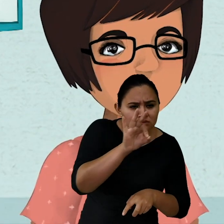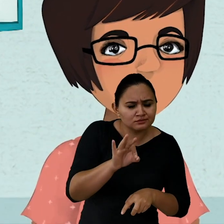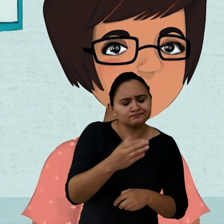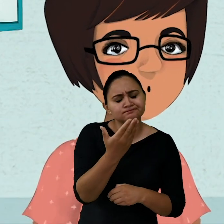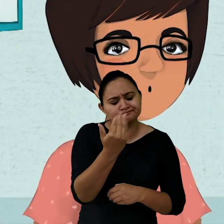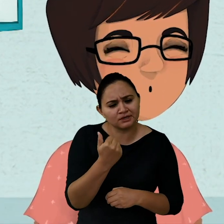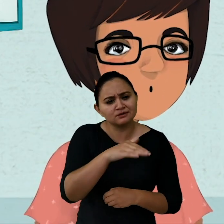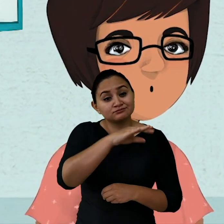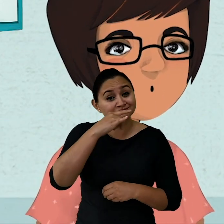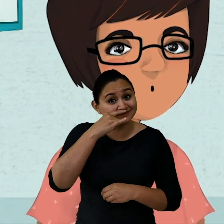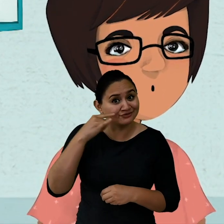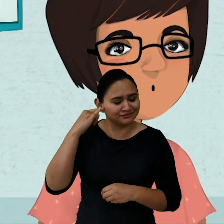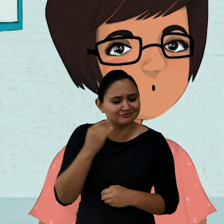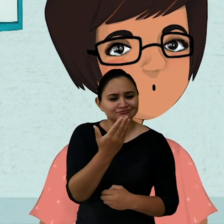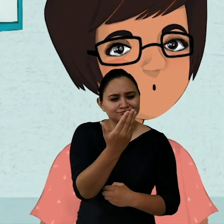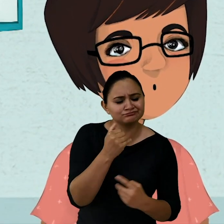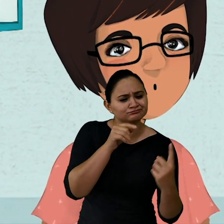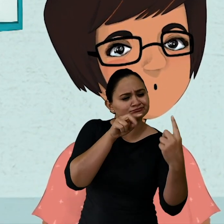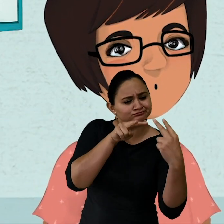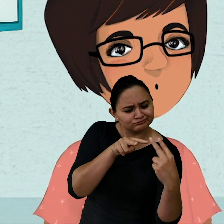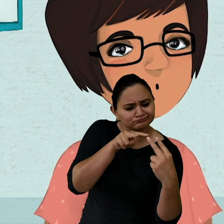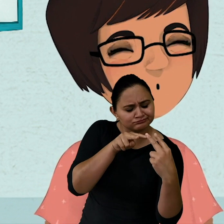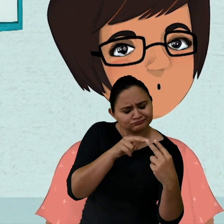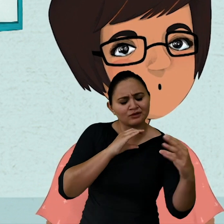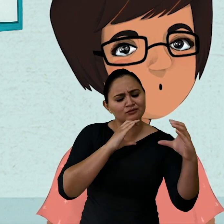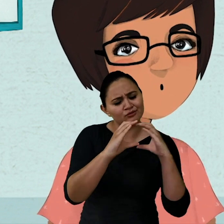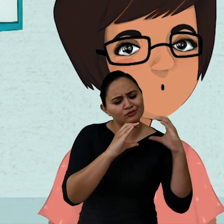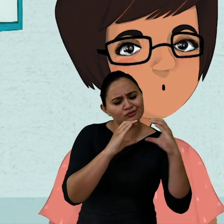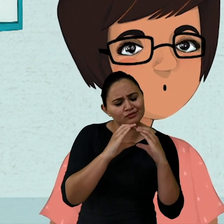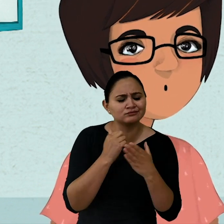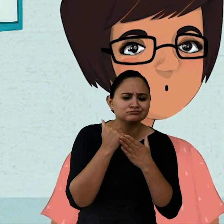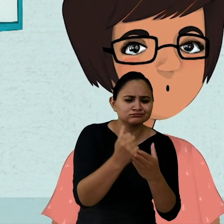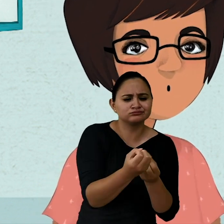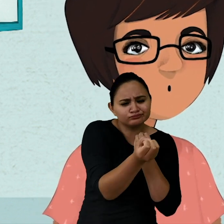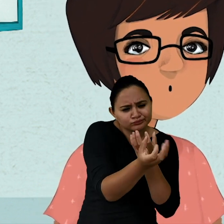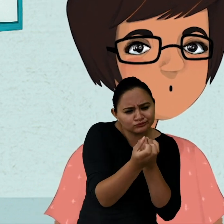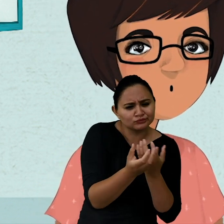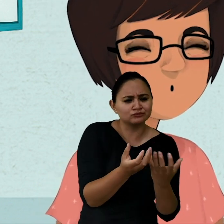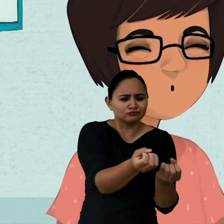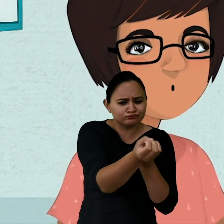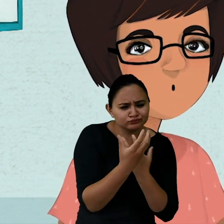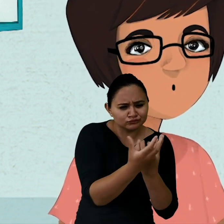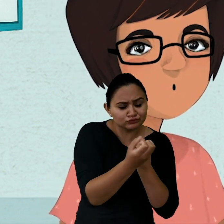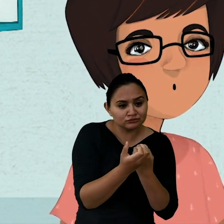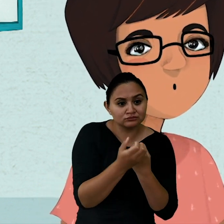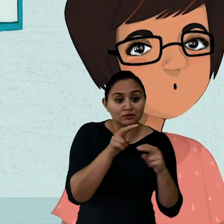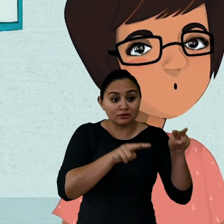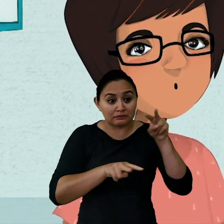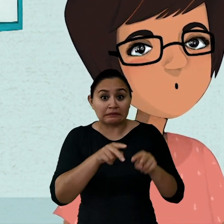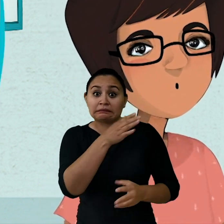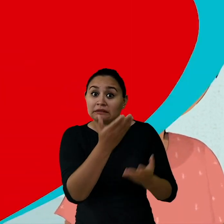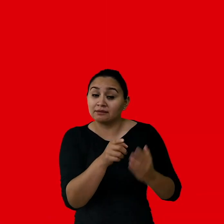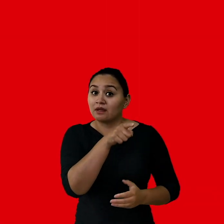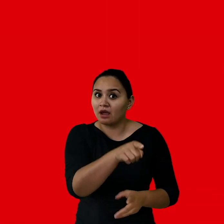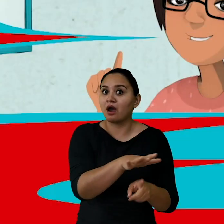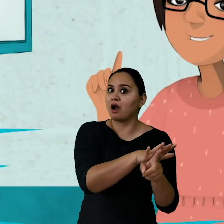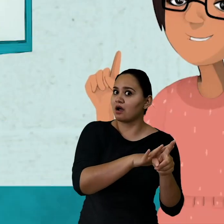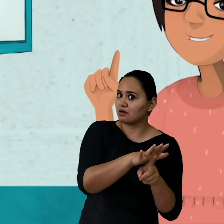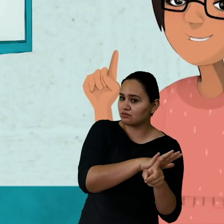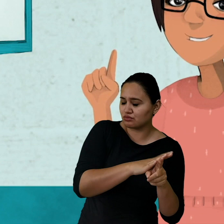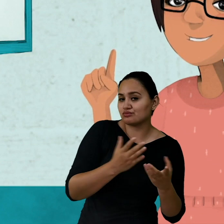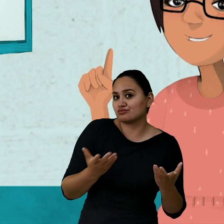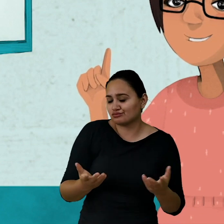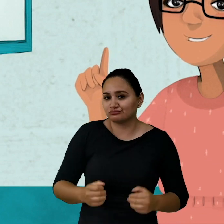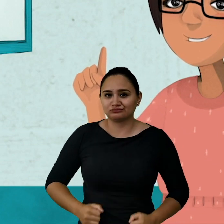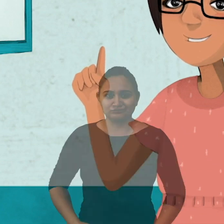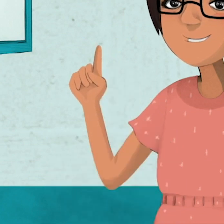detectas, conversa con el niño para saber lo que le está pasando. Esto te ayudará a identificar si podría estar siendo víctima de